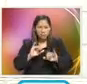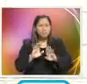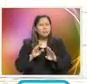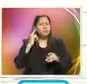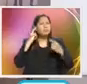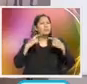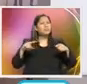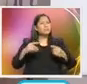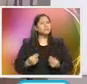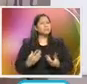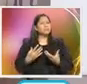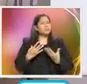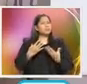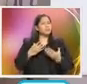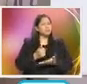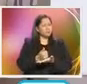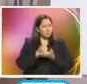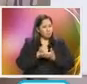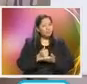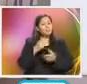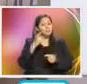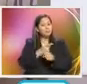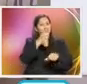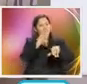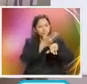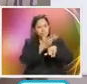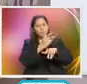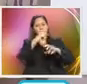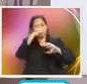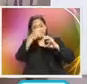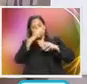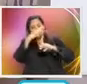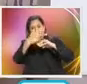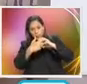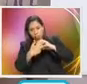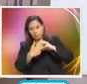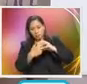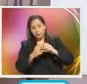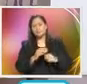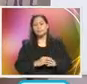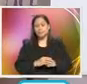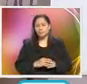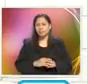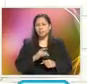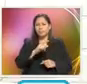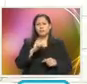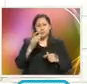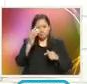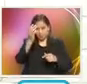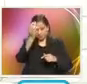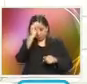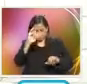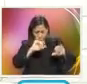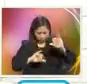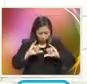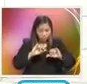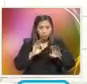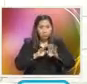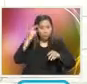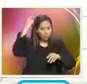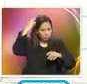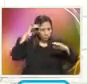principalmente en Estados Unidos, en Europa, en el Cono Sur, ¿sí? Se está trabajando a nivel científico con